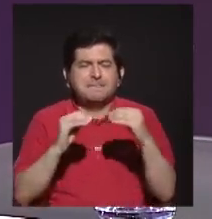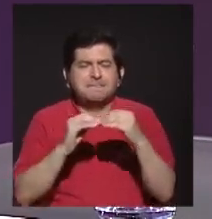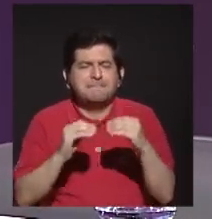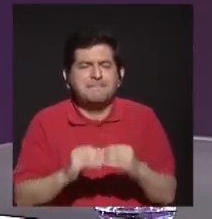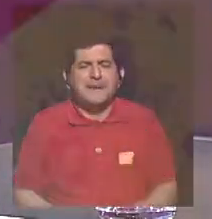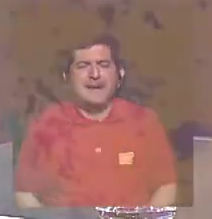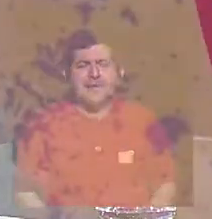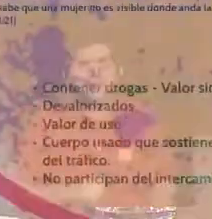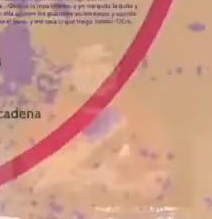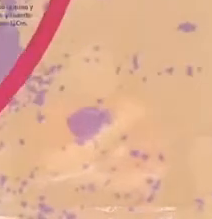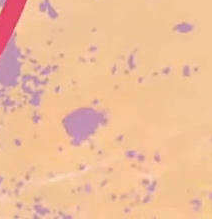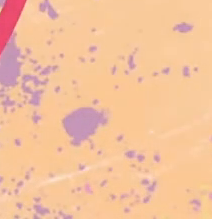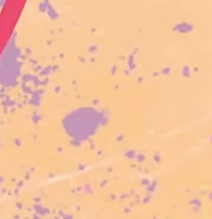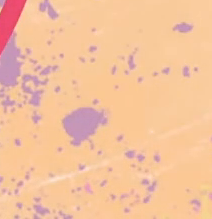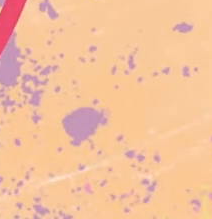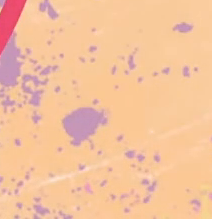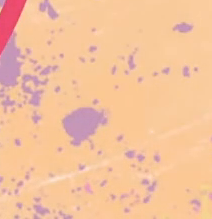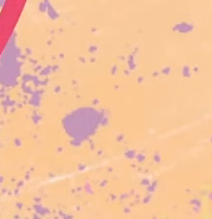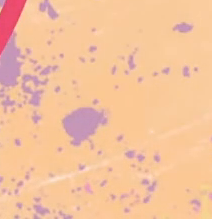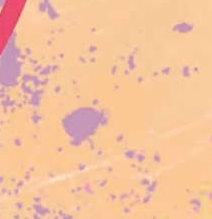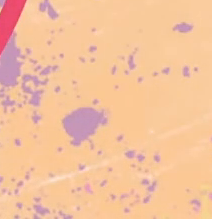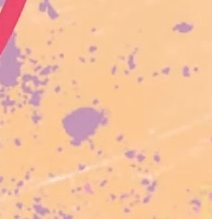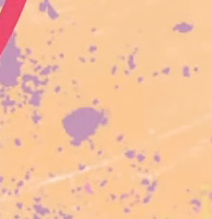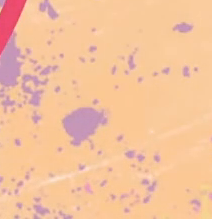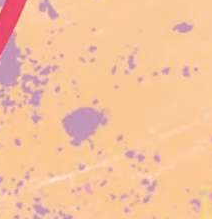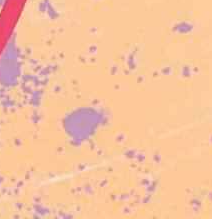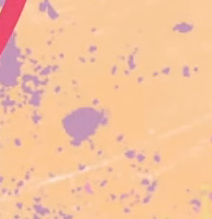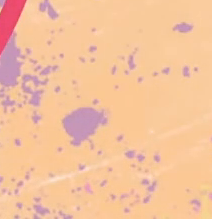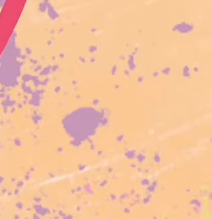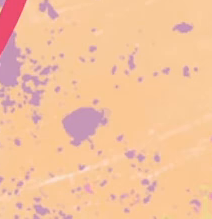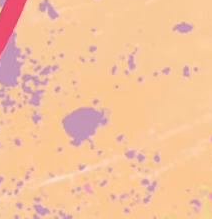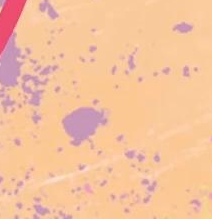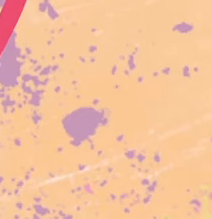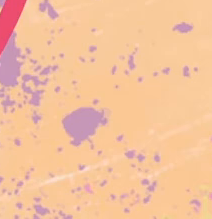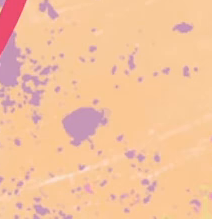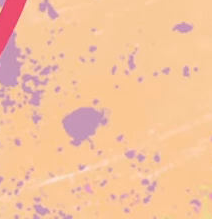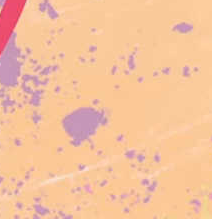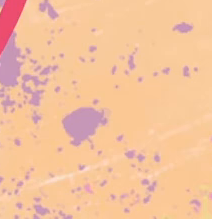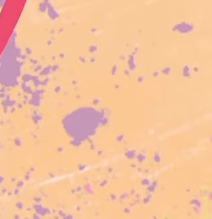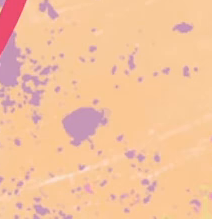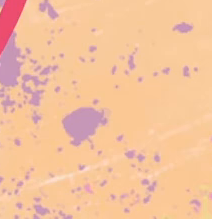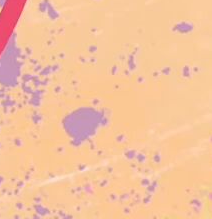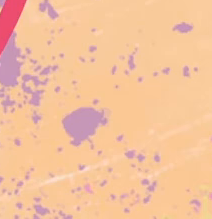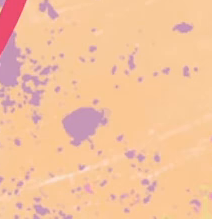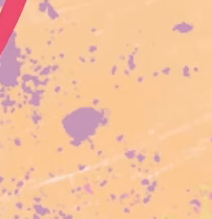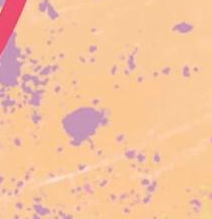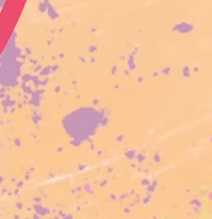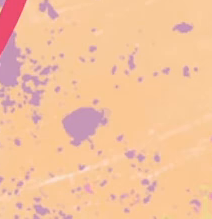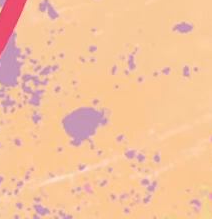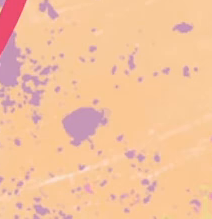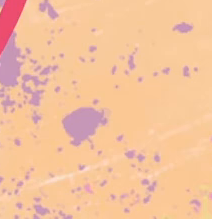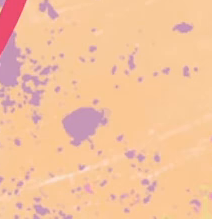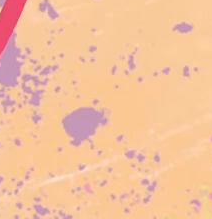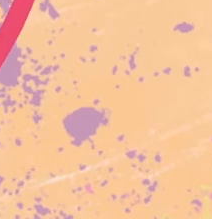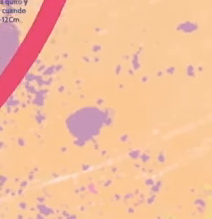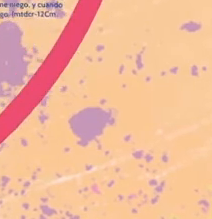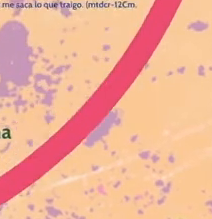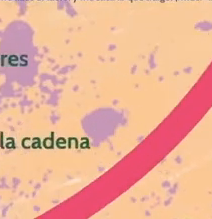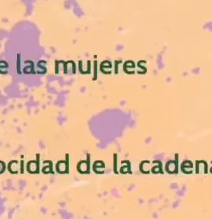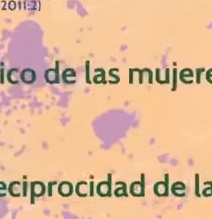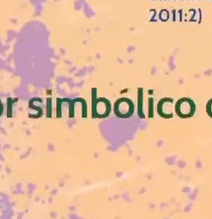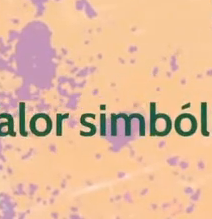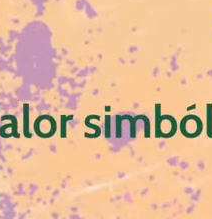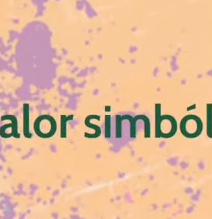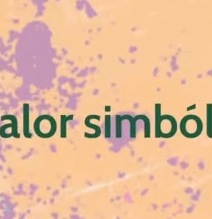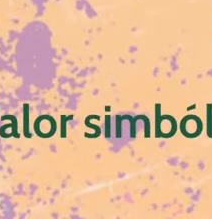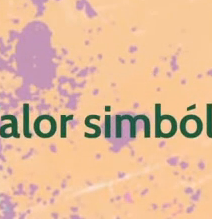la gran economía del tráfico. Claramente es a las personas que se les paga menos, si es que se les pagan, las personas que reciben menos